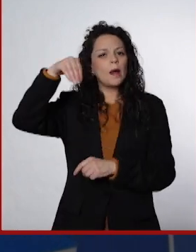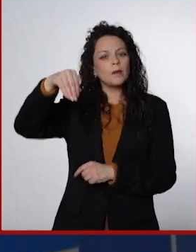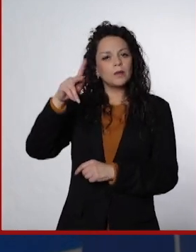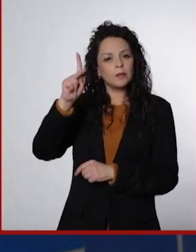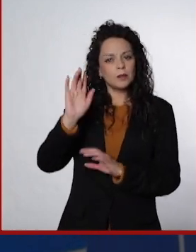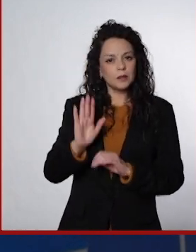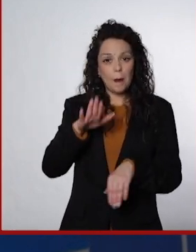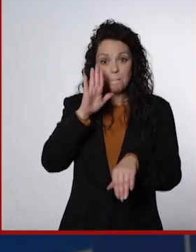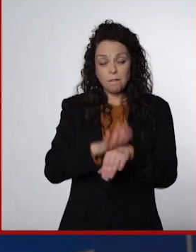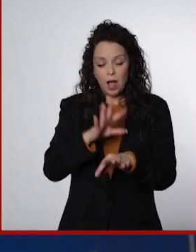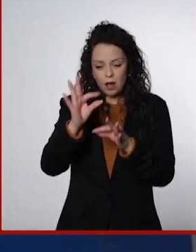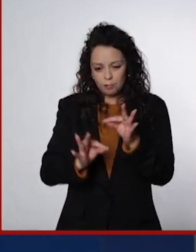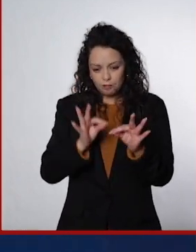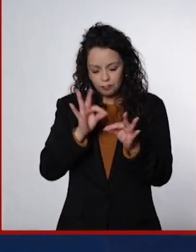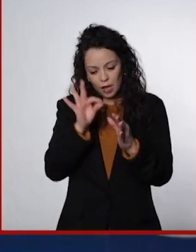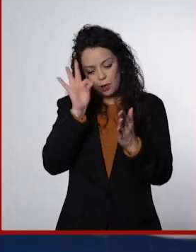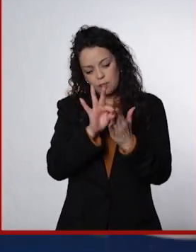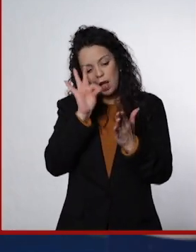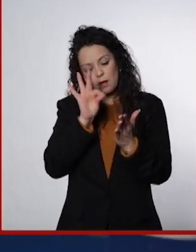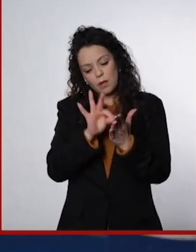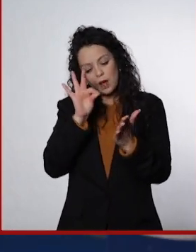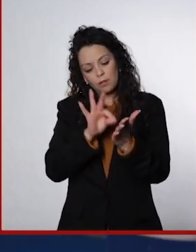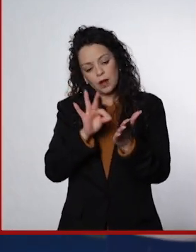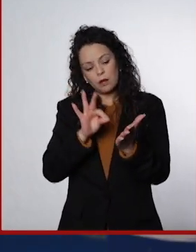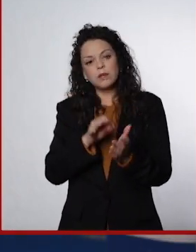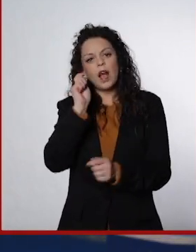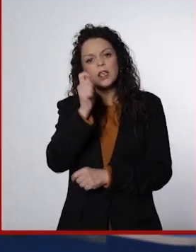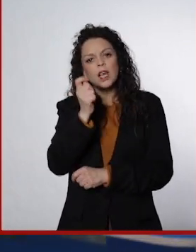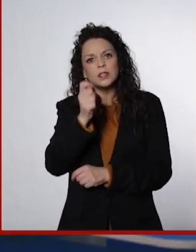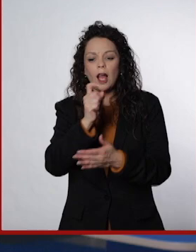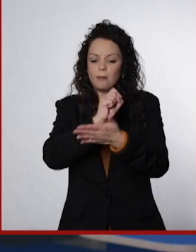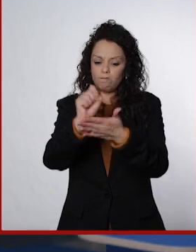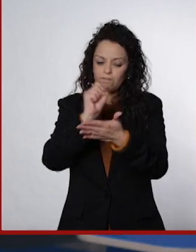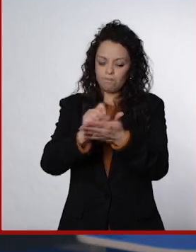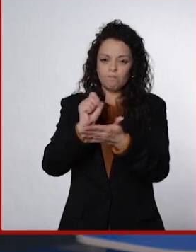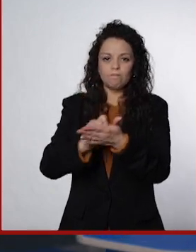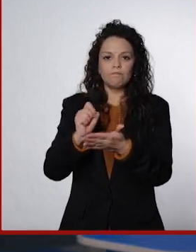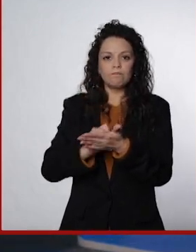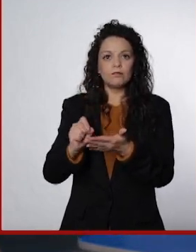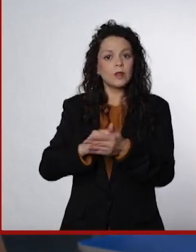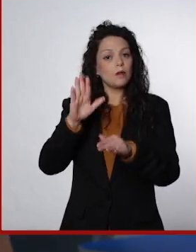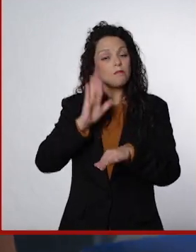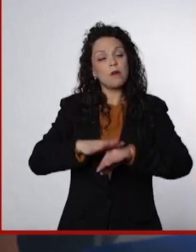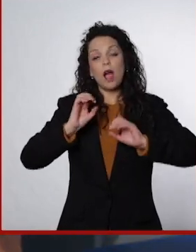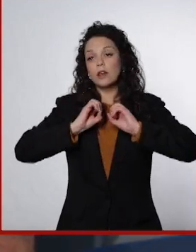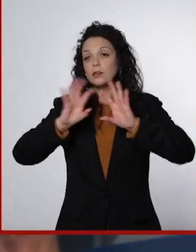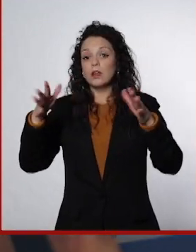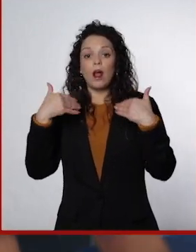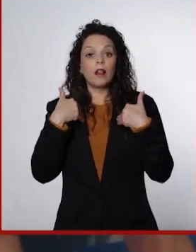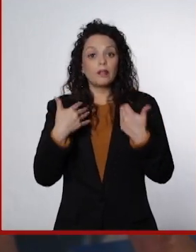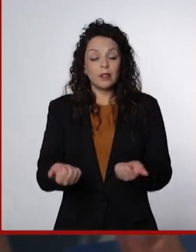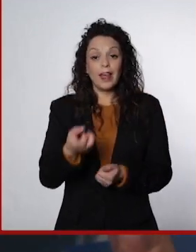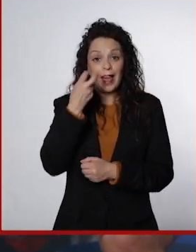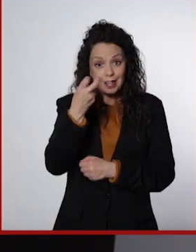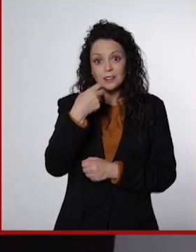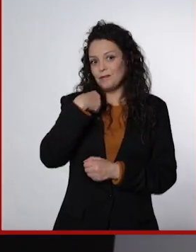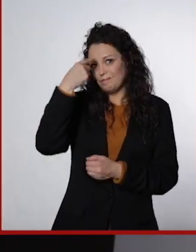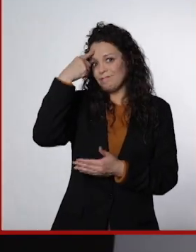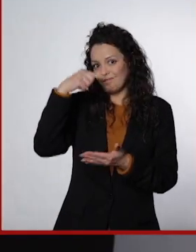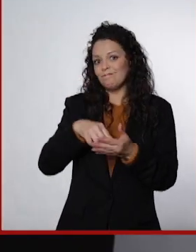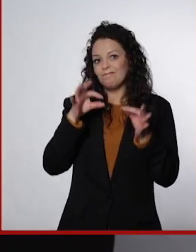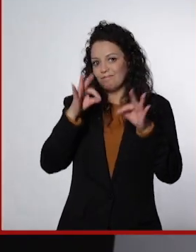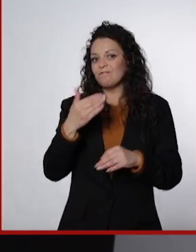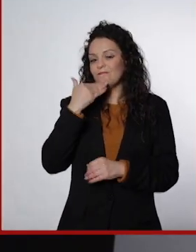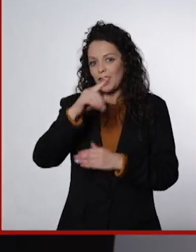y específica, detallando los hechos, ¿no? Lo más objetivamente que se pueda. Y pues sí, creo que eso es un buen lugar